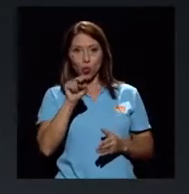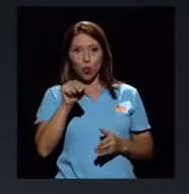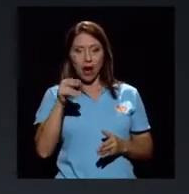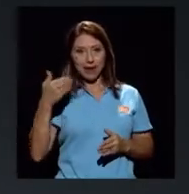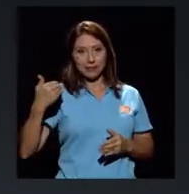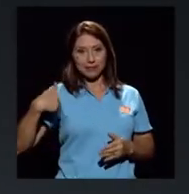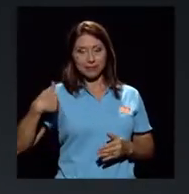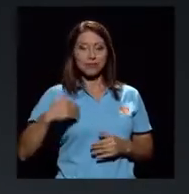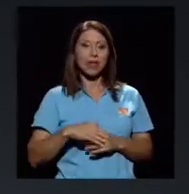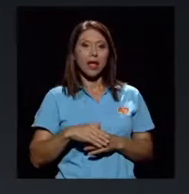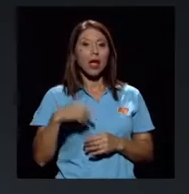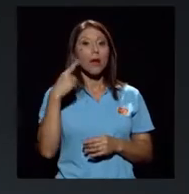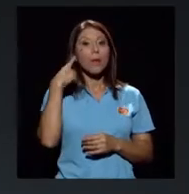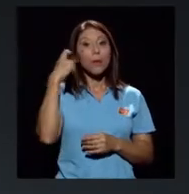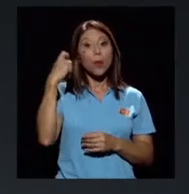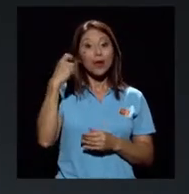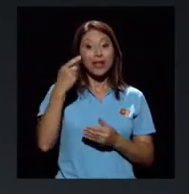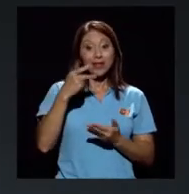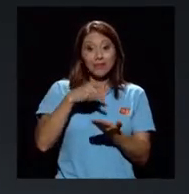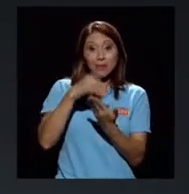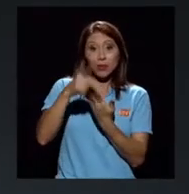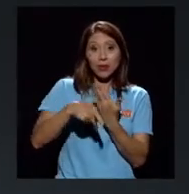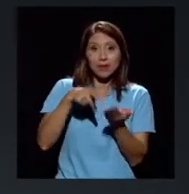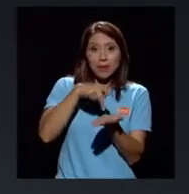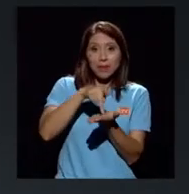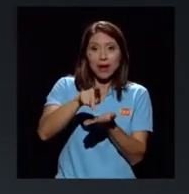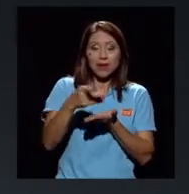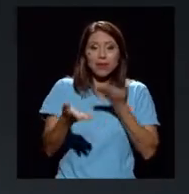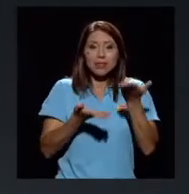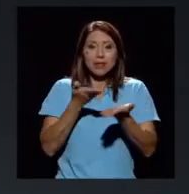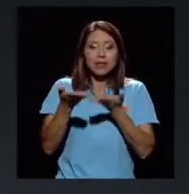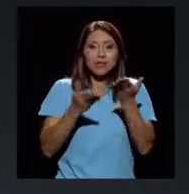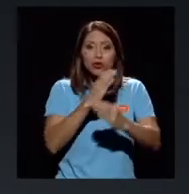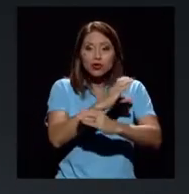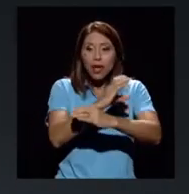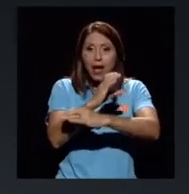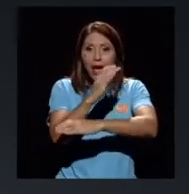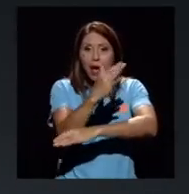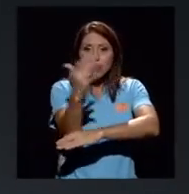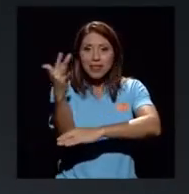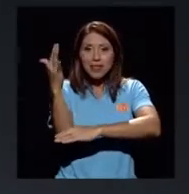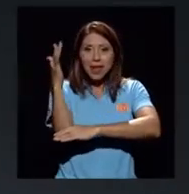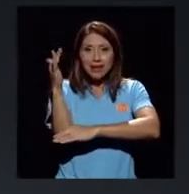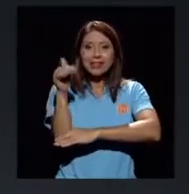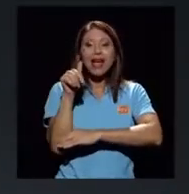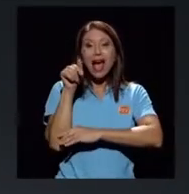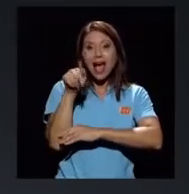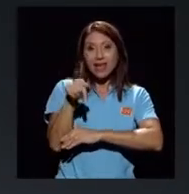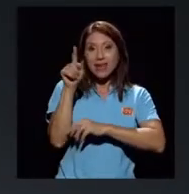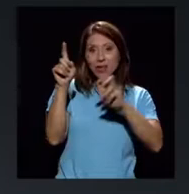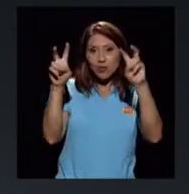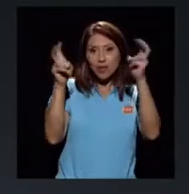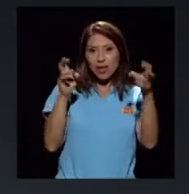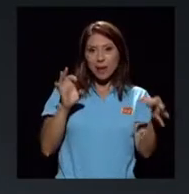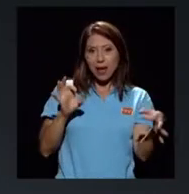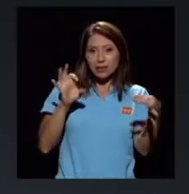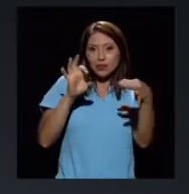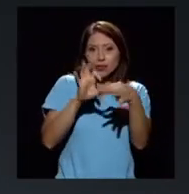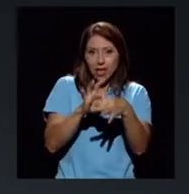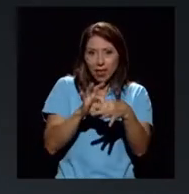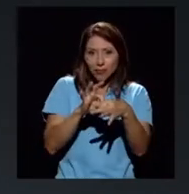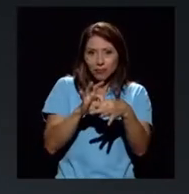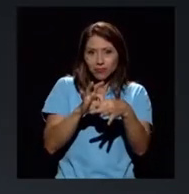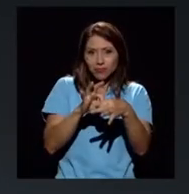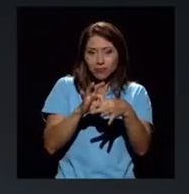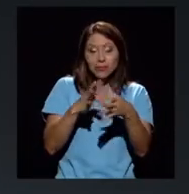en el pago de servicios ambientales había un tema asociado, o la parte de la razón por la que países